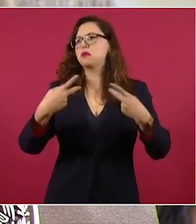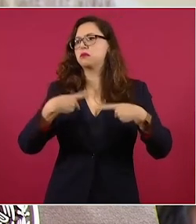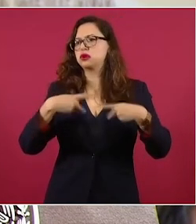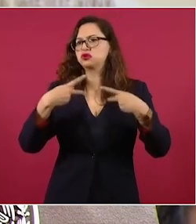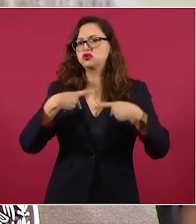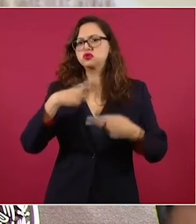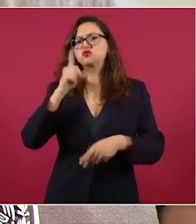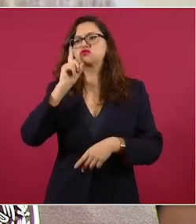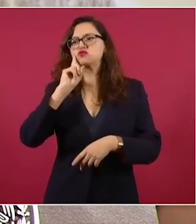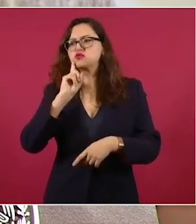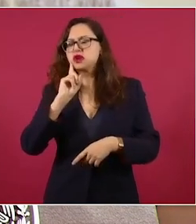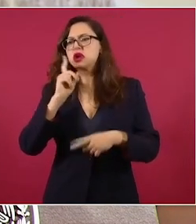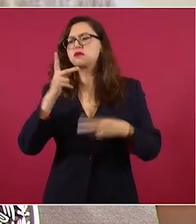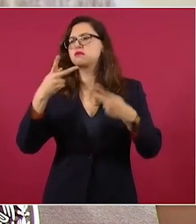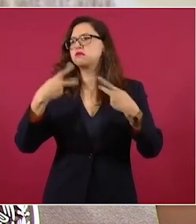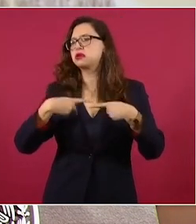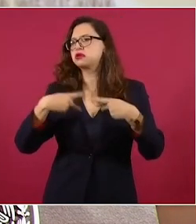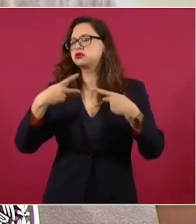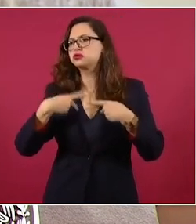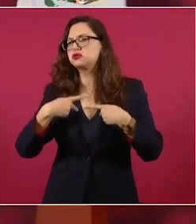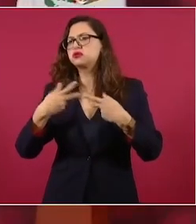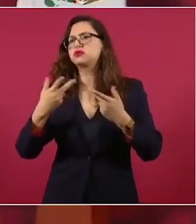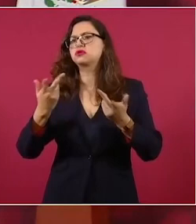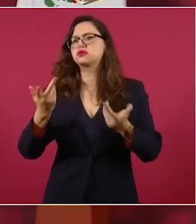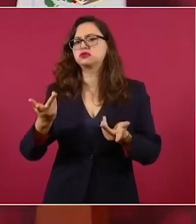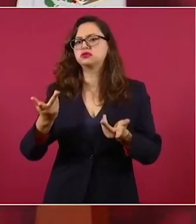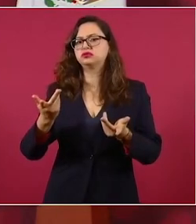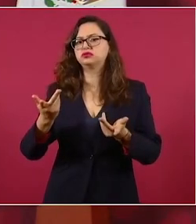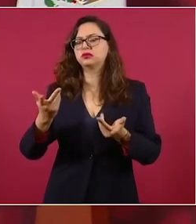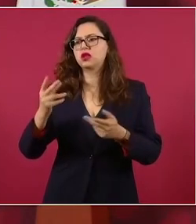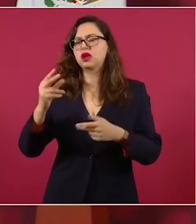las mujeres y gané con los votos de los